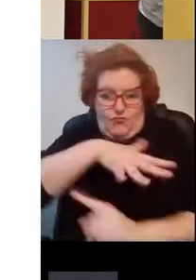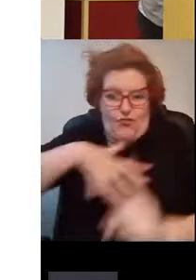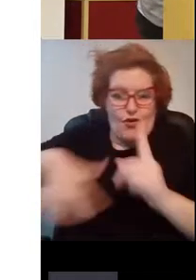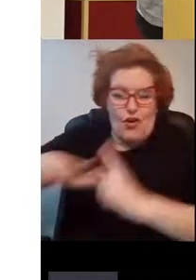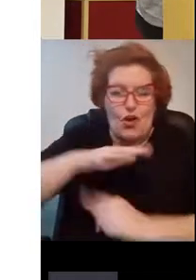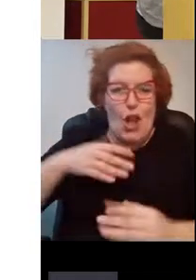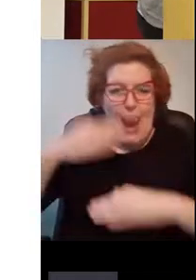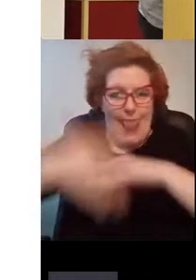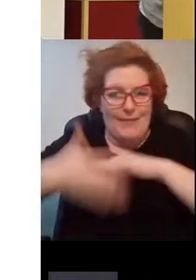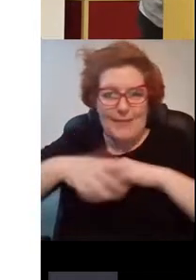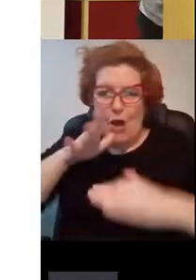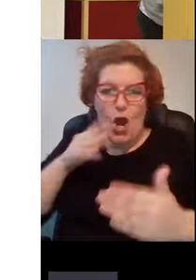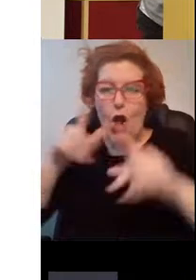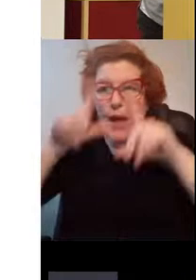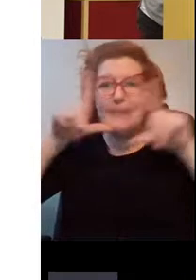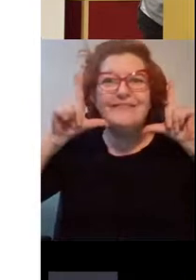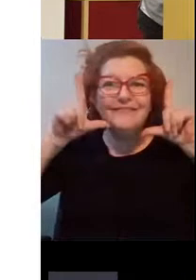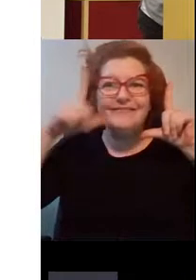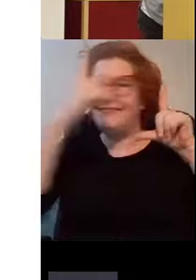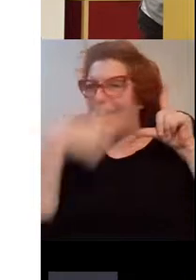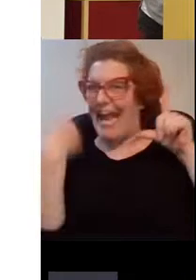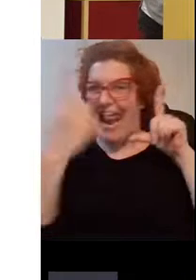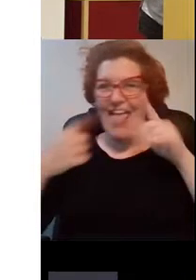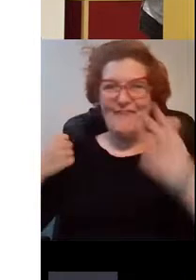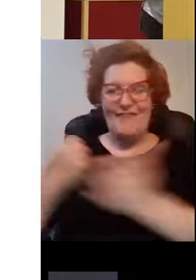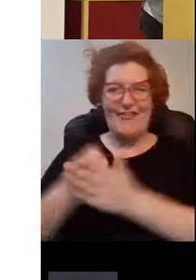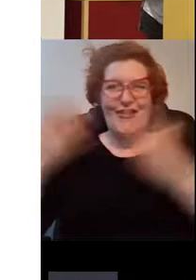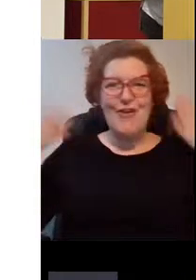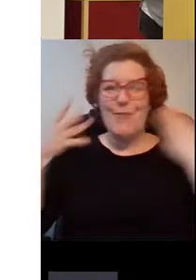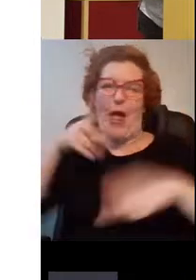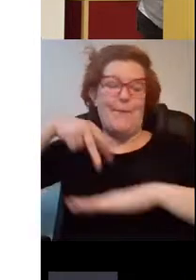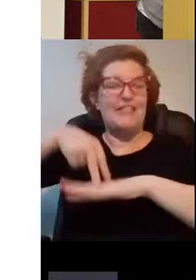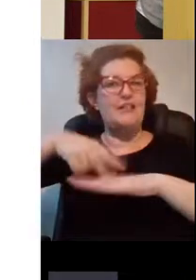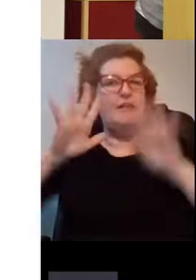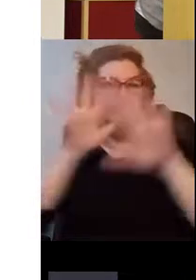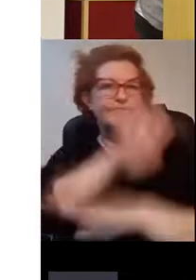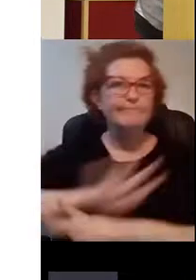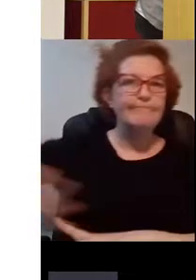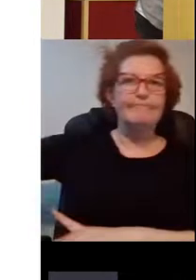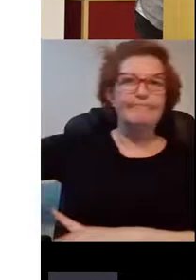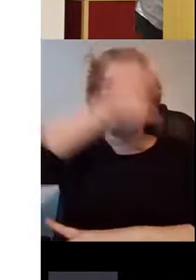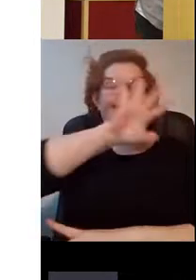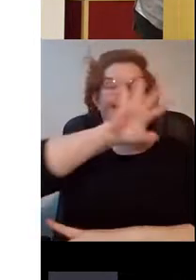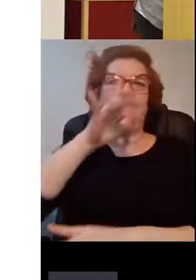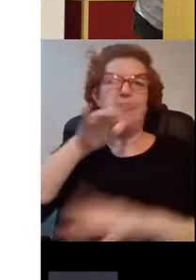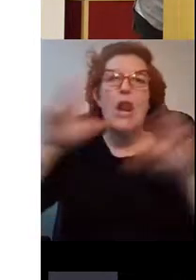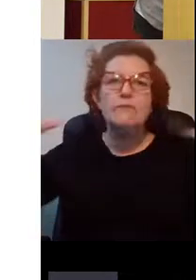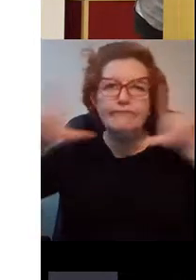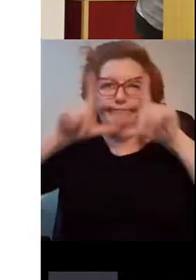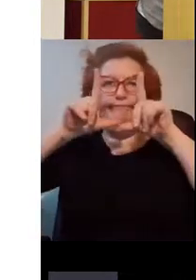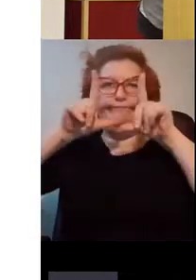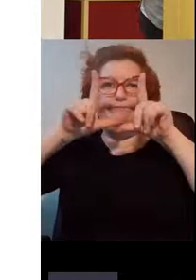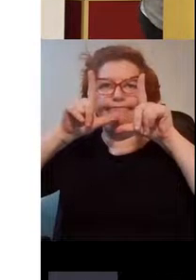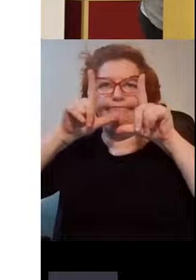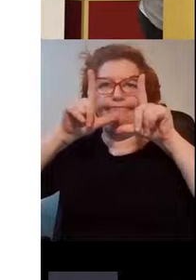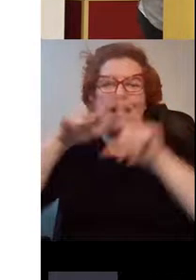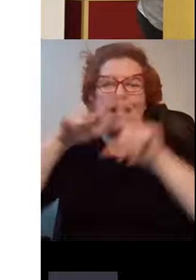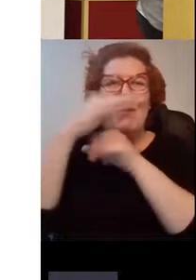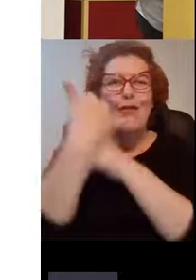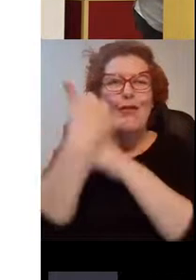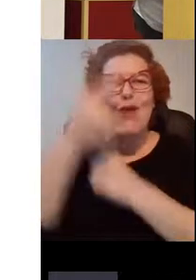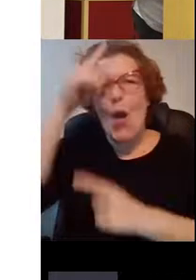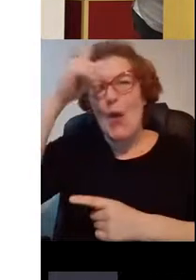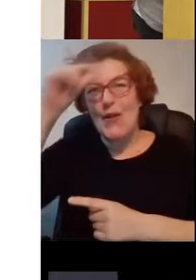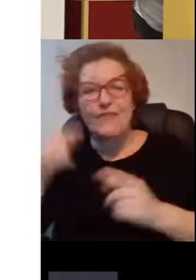fondo, a diferencia de cuando estamos en el entorno presencial, pero el contexto cognitivo más significativo, en